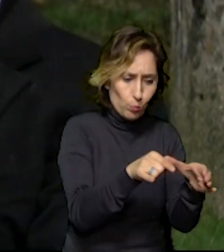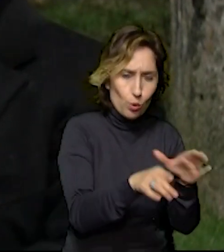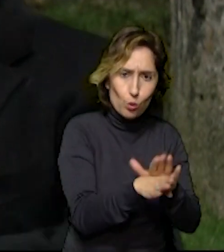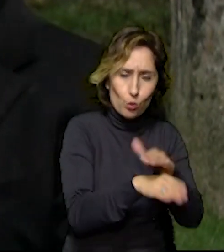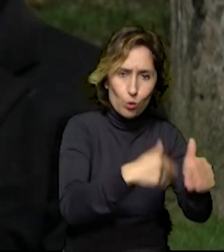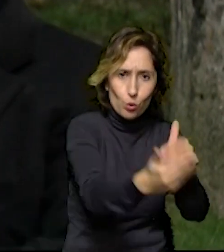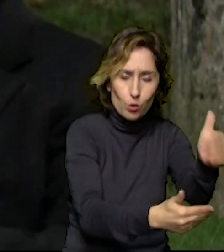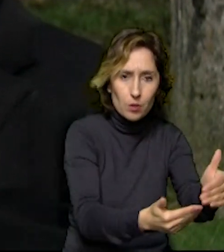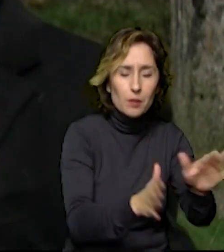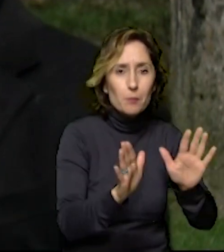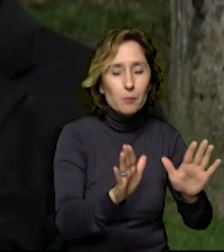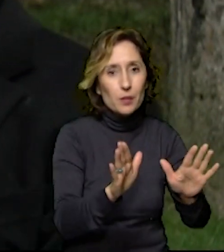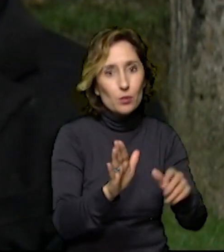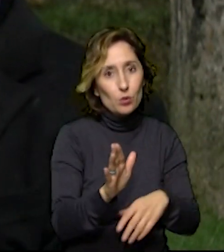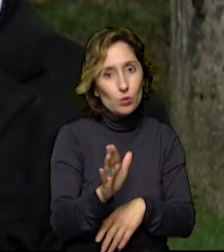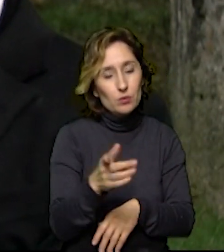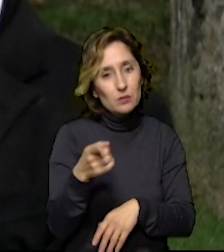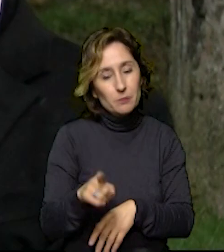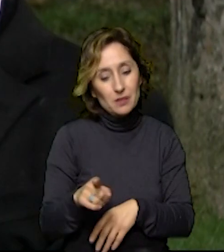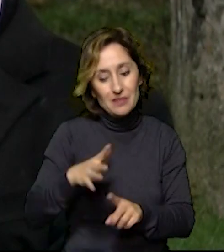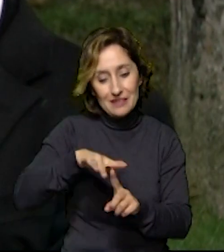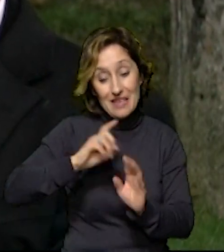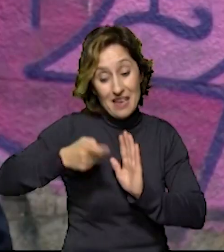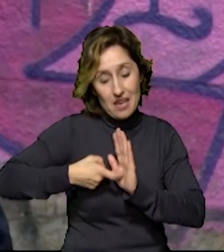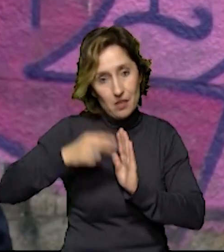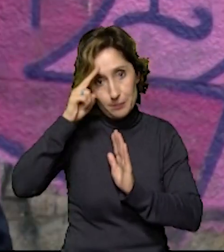también, lógicamente, respetando el marco jurídico que tenemos.